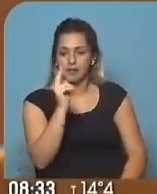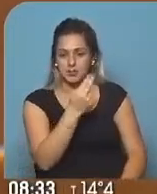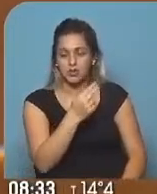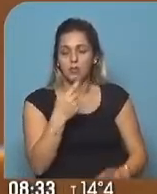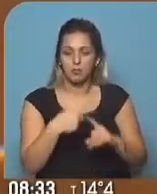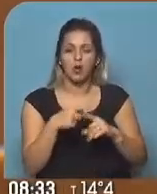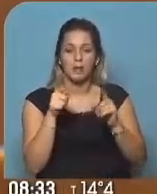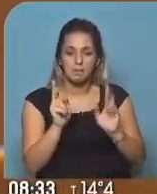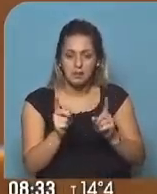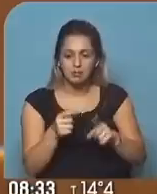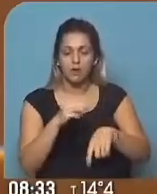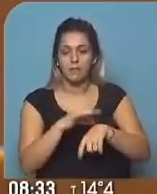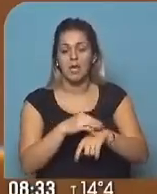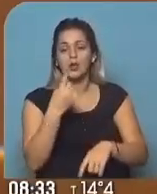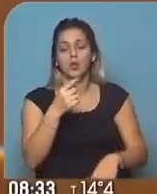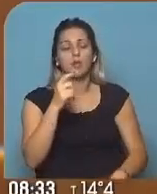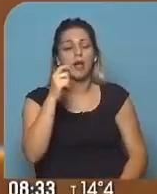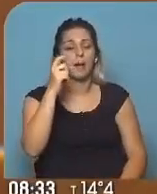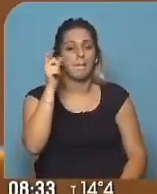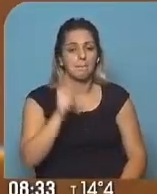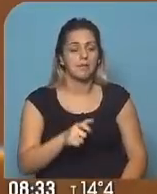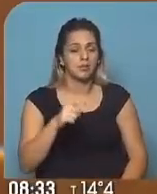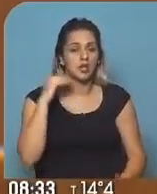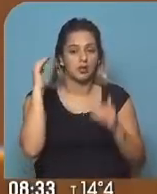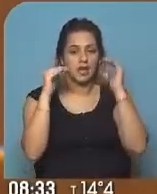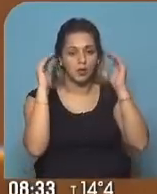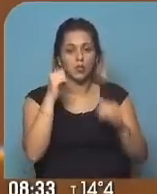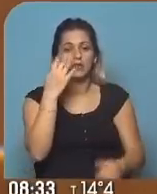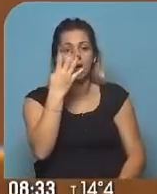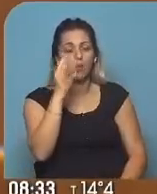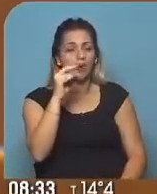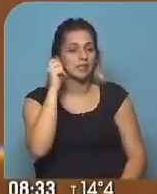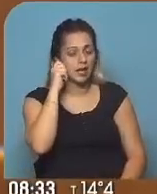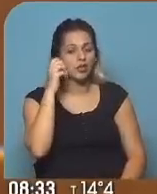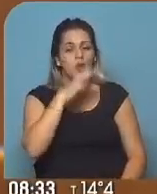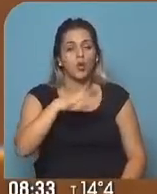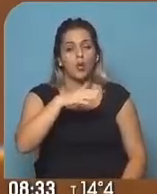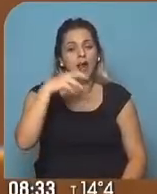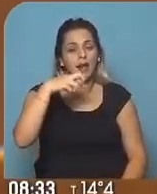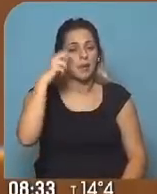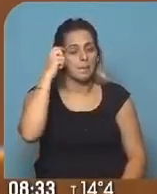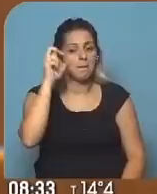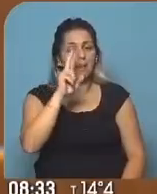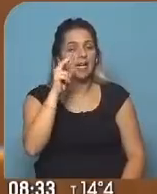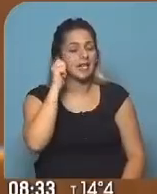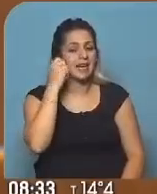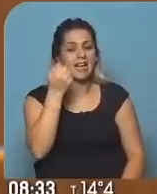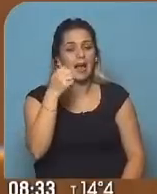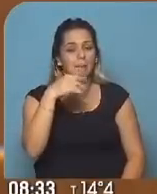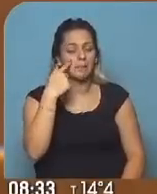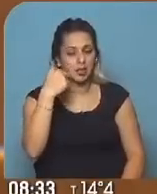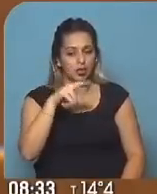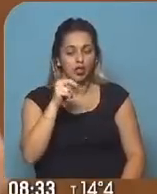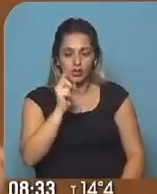de esto y una persona adulta, nos llega la información, de 40 años en Pergamino, a consecuencia también de esta